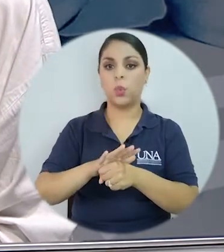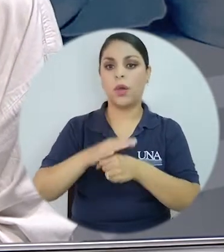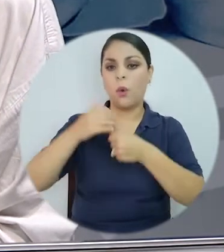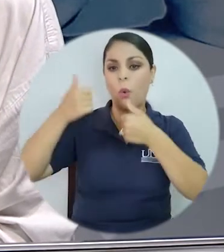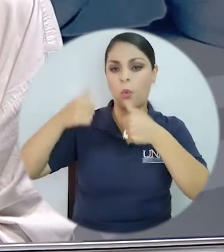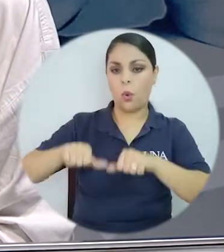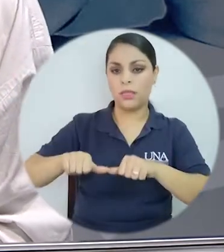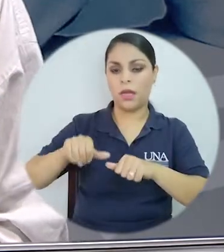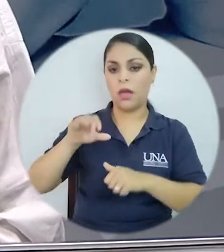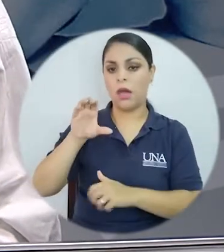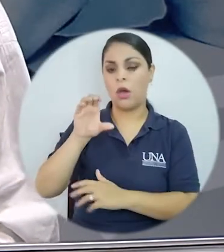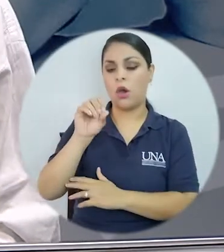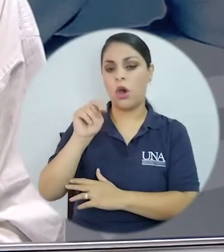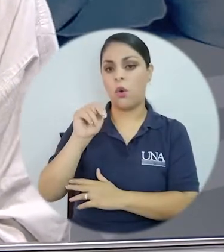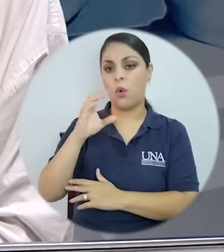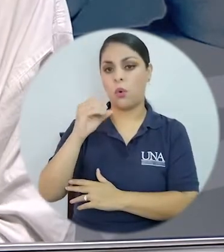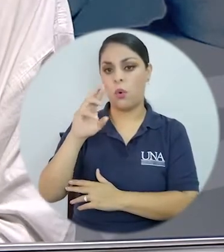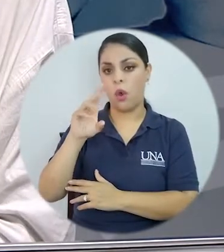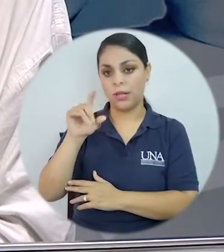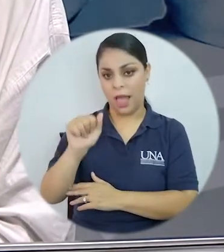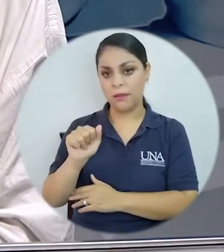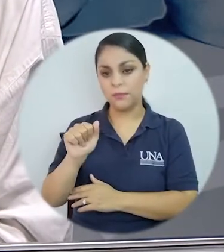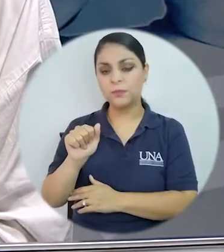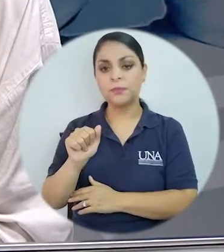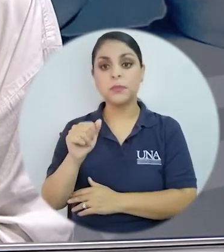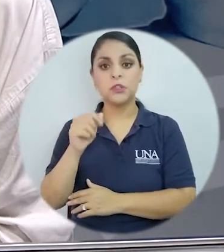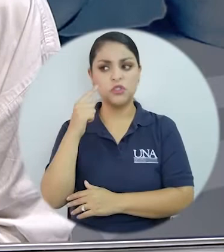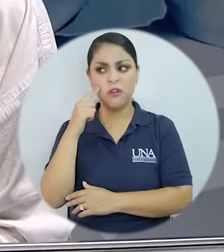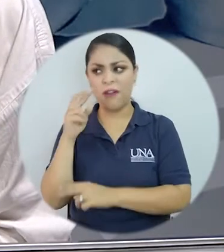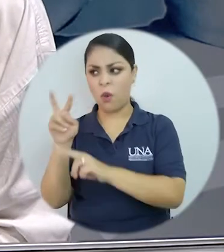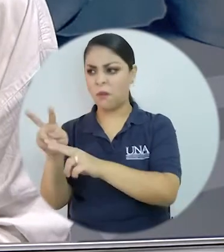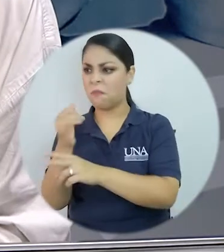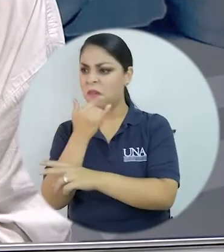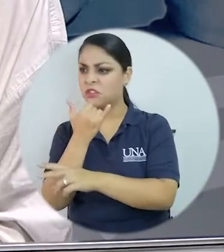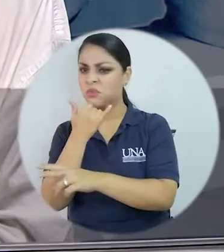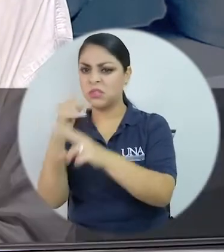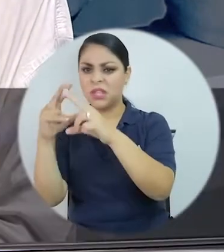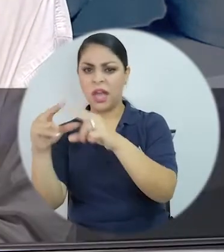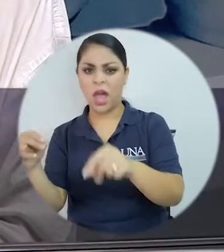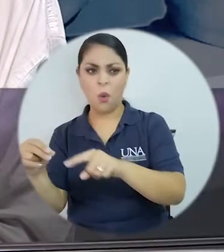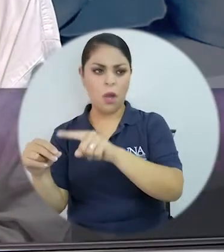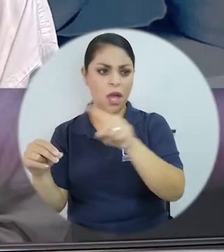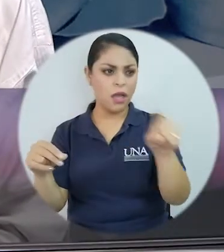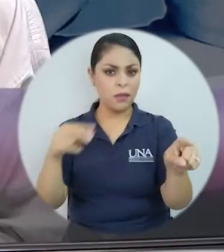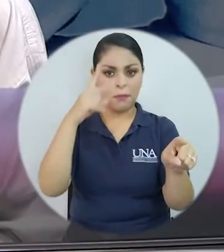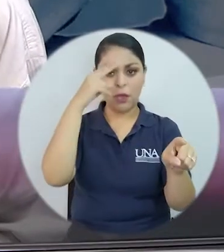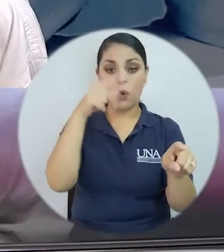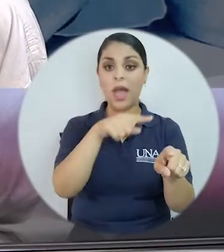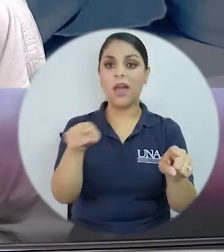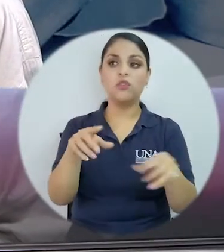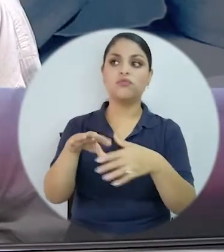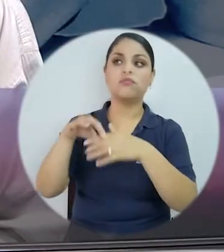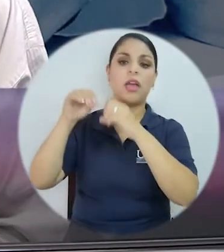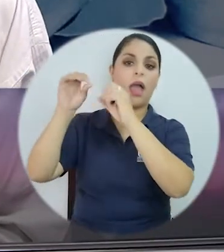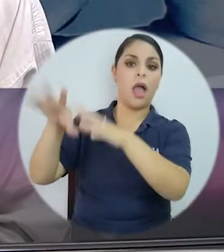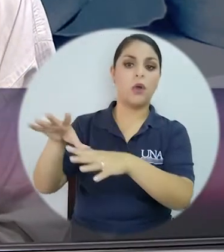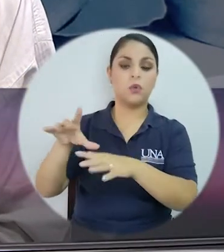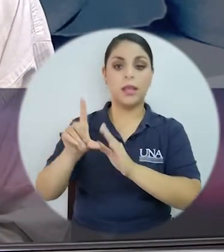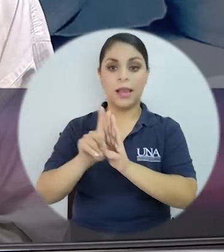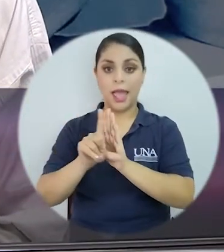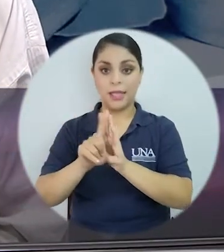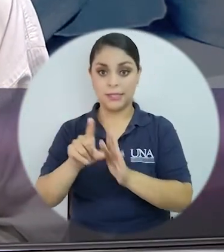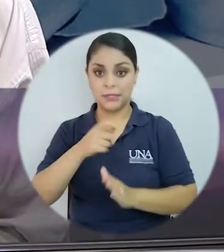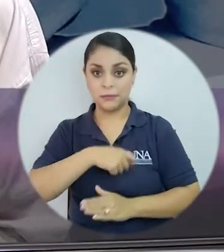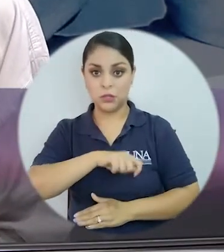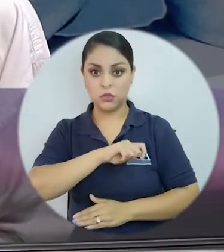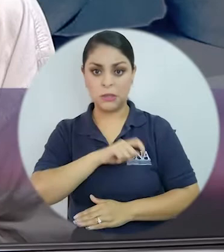Concordia. ¿Qué importancia tiene esto? Es que si yo veo lo que pasó de Nicaragua hasta México, ellos dejaron las leyes españolas, pero